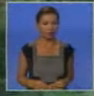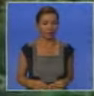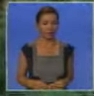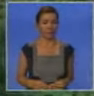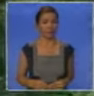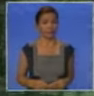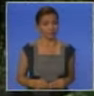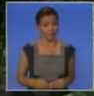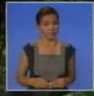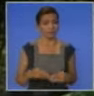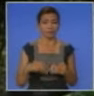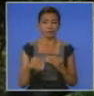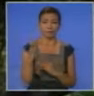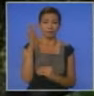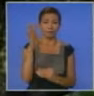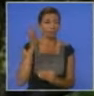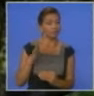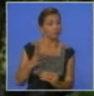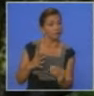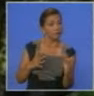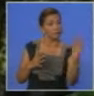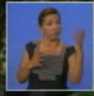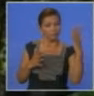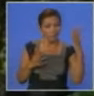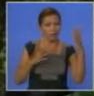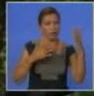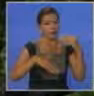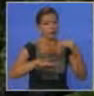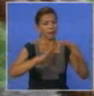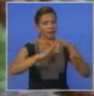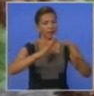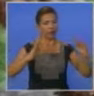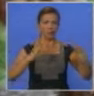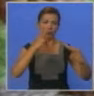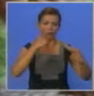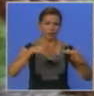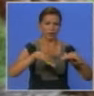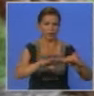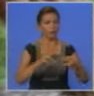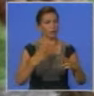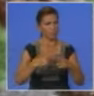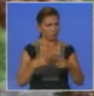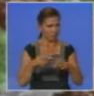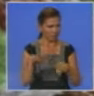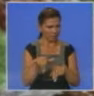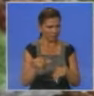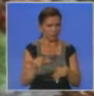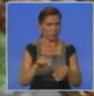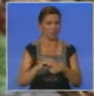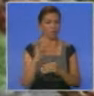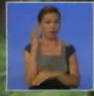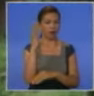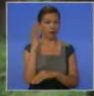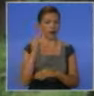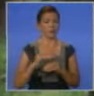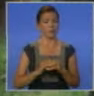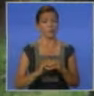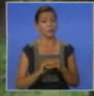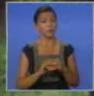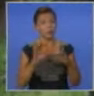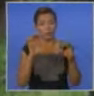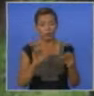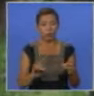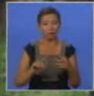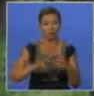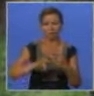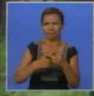Dentro de este bosque se encuentra ubicada la hostería que lleva su mismo nombre, en la zona de amortiguamiento que colinda con la Reserva Ecológica de